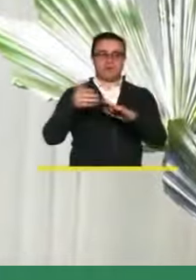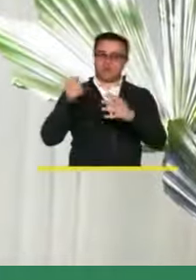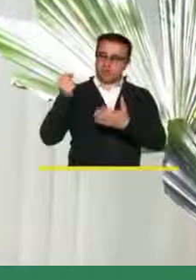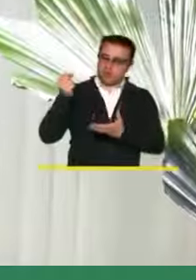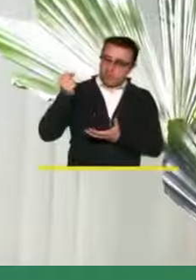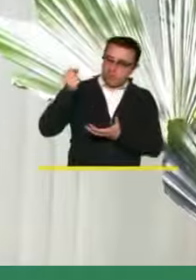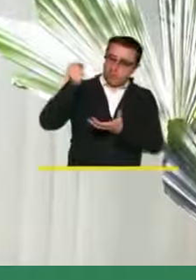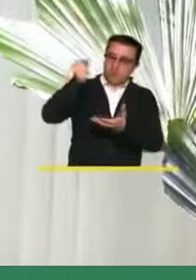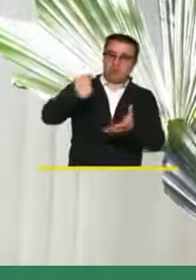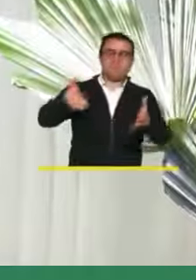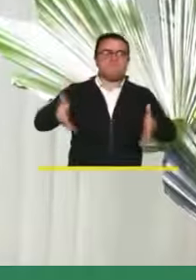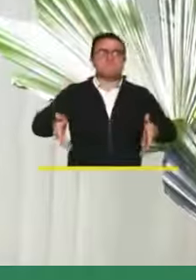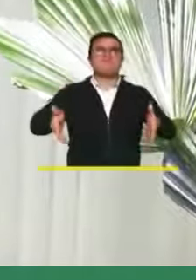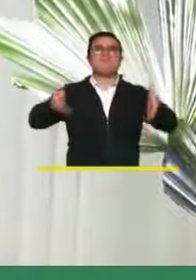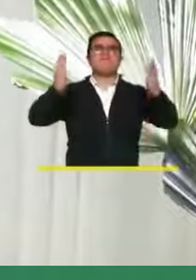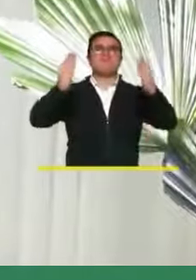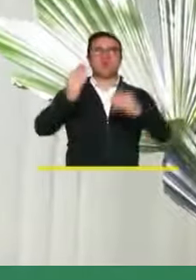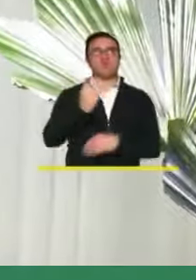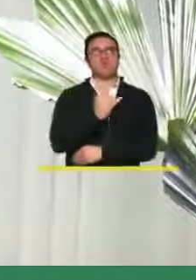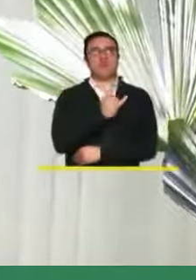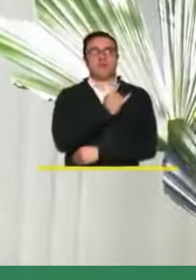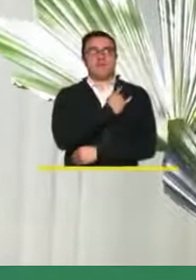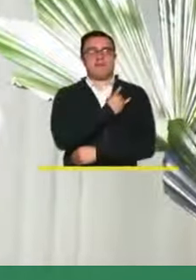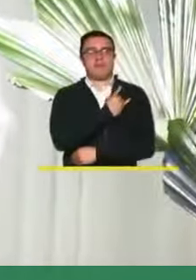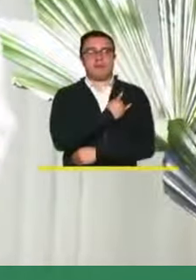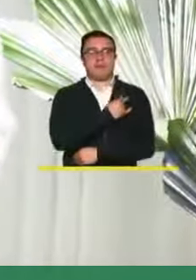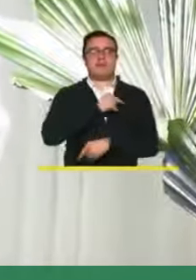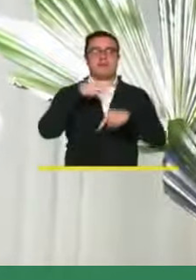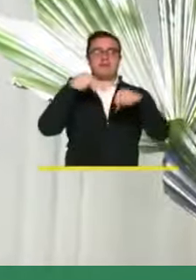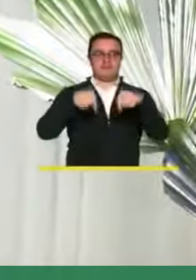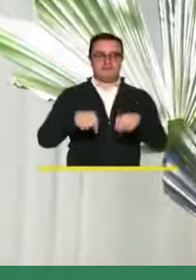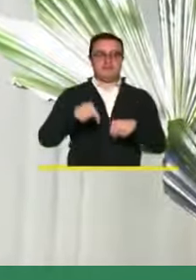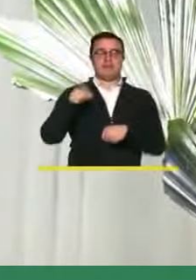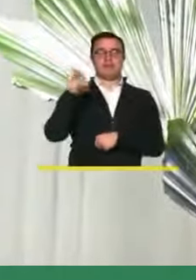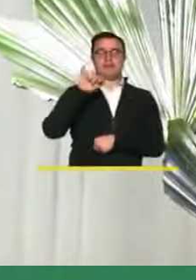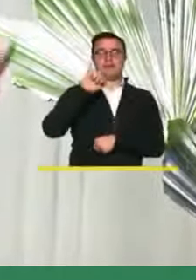universitaria de Ismina.